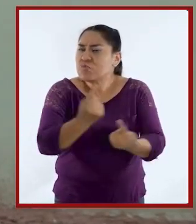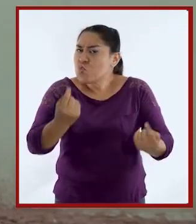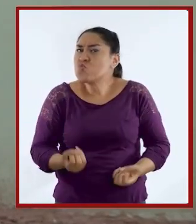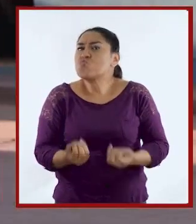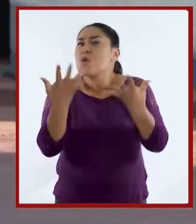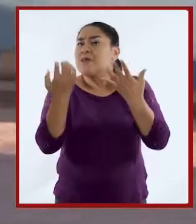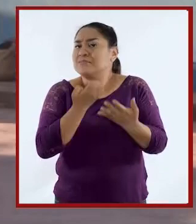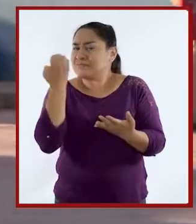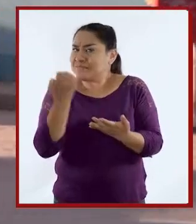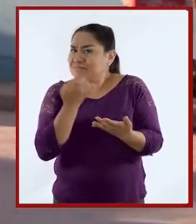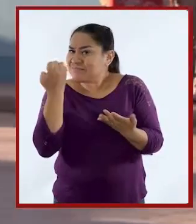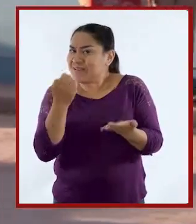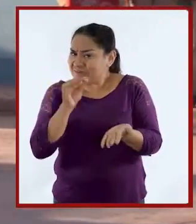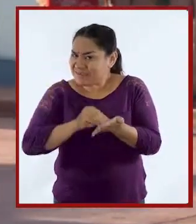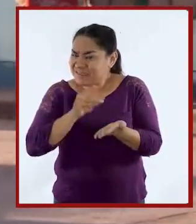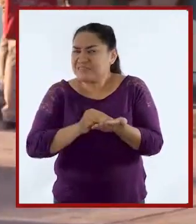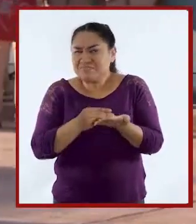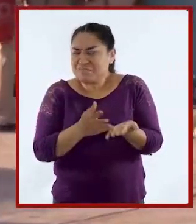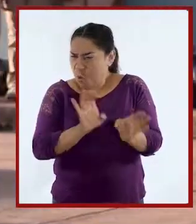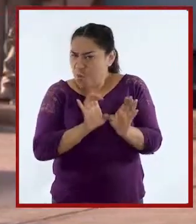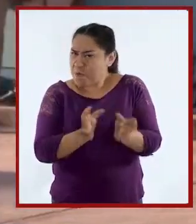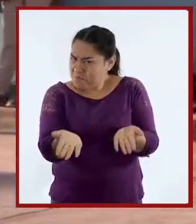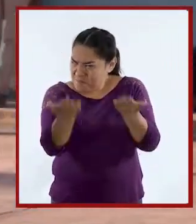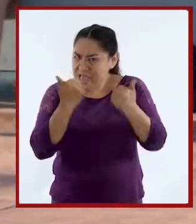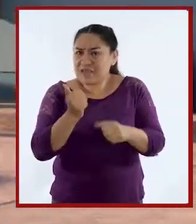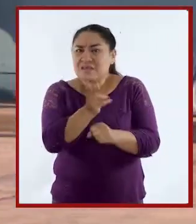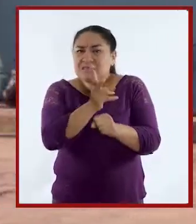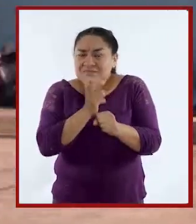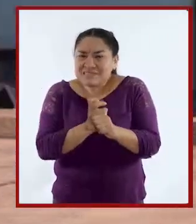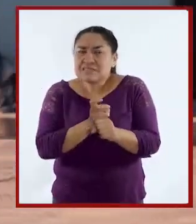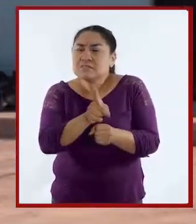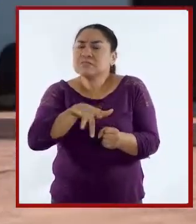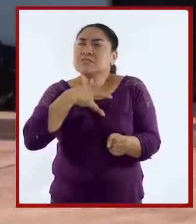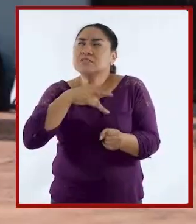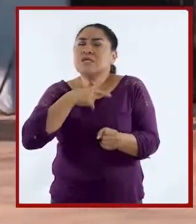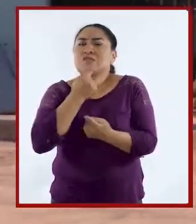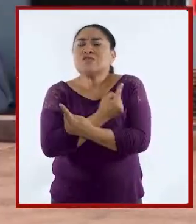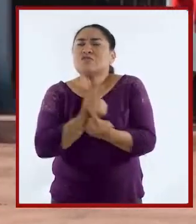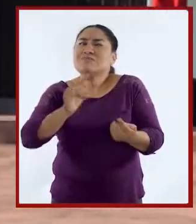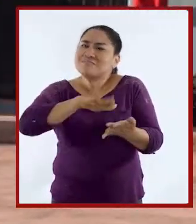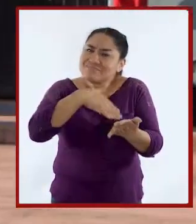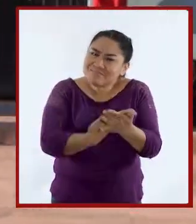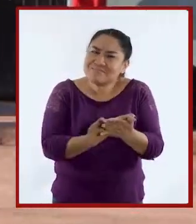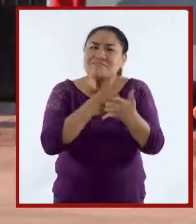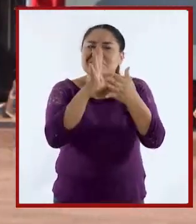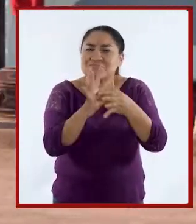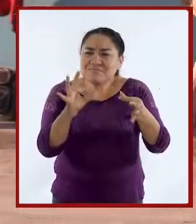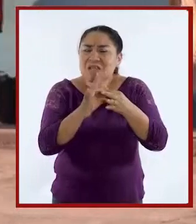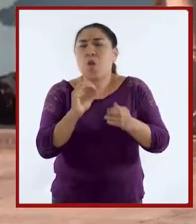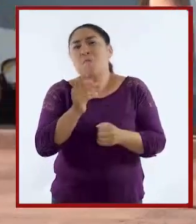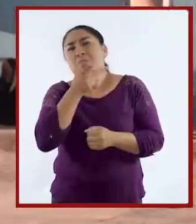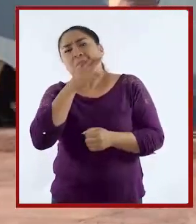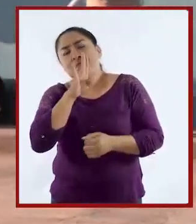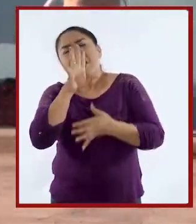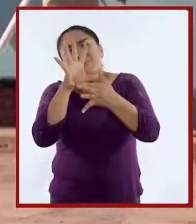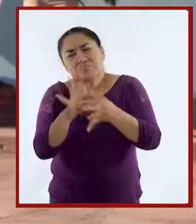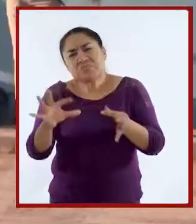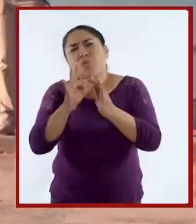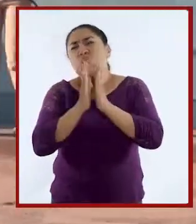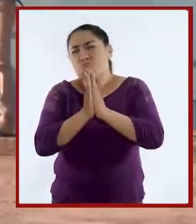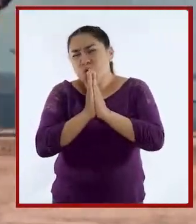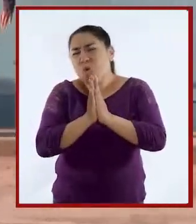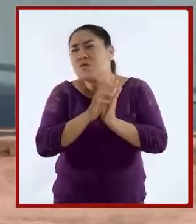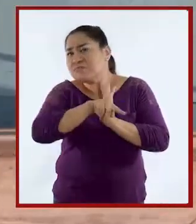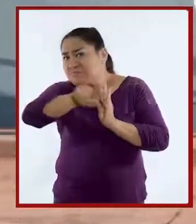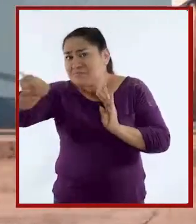escolar para atraerlos, para invitarlos, para convencerlos muchas veces a sus padres o a sus familias de que